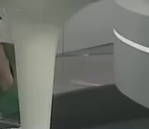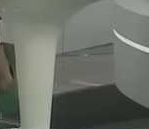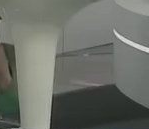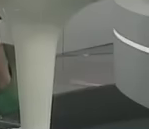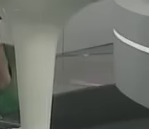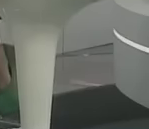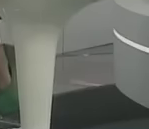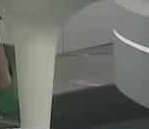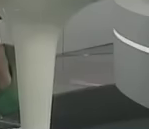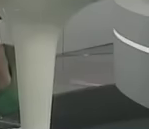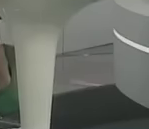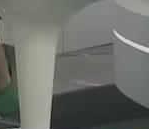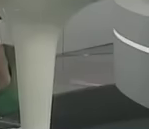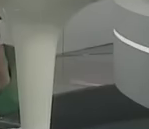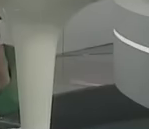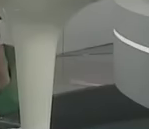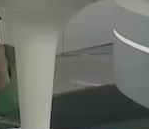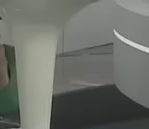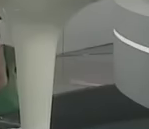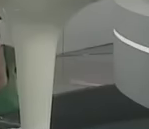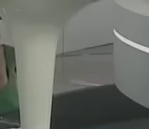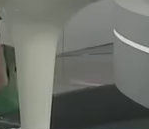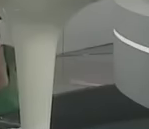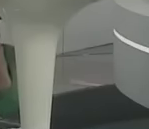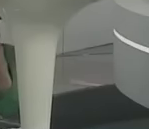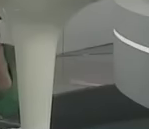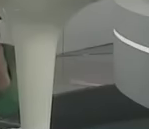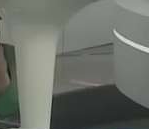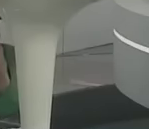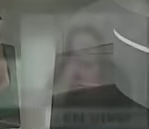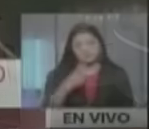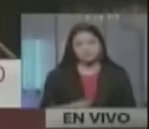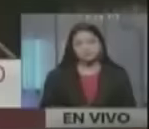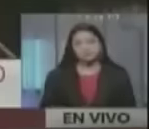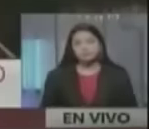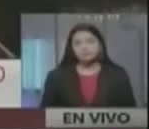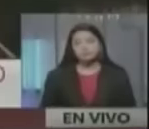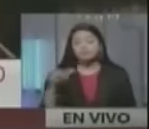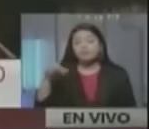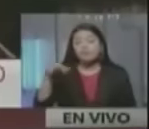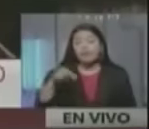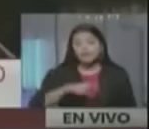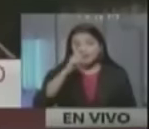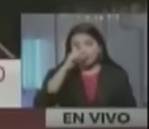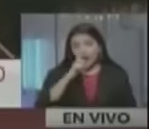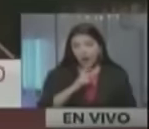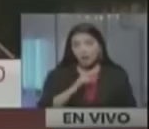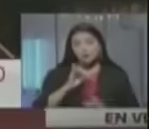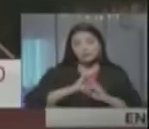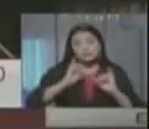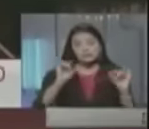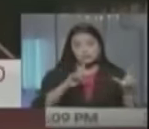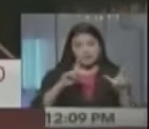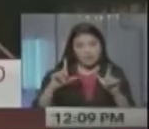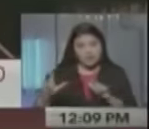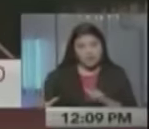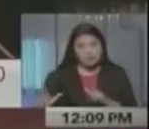de medicamentos en todo el país. Vamos a ver la información. Este año se ha distribuido